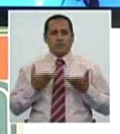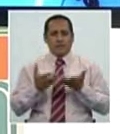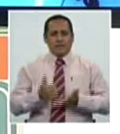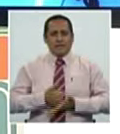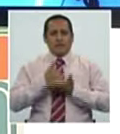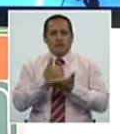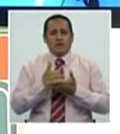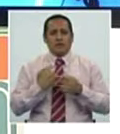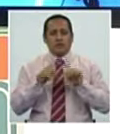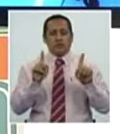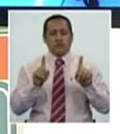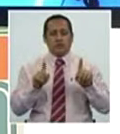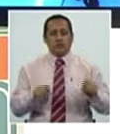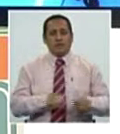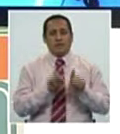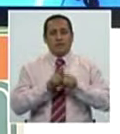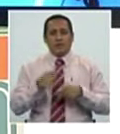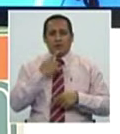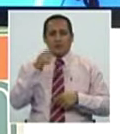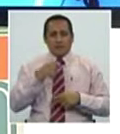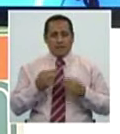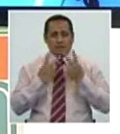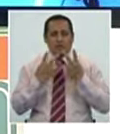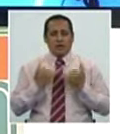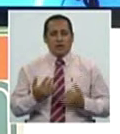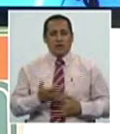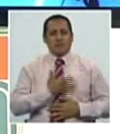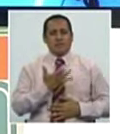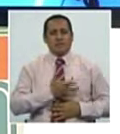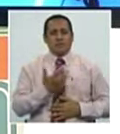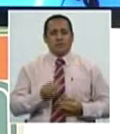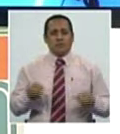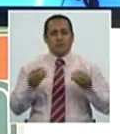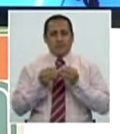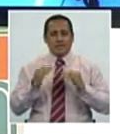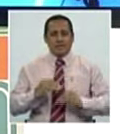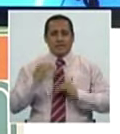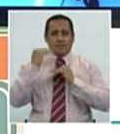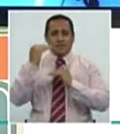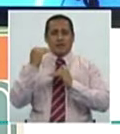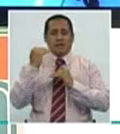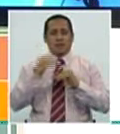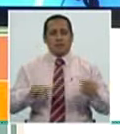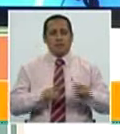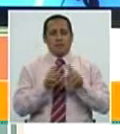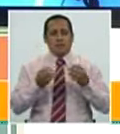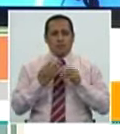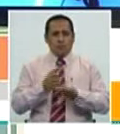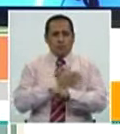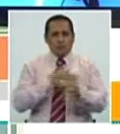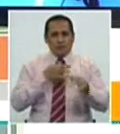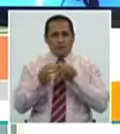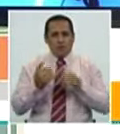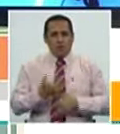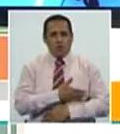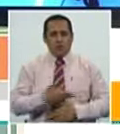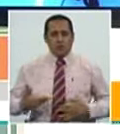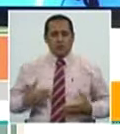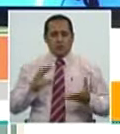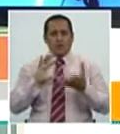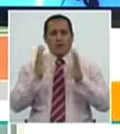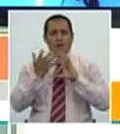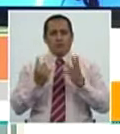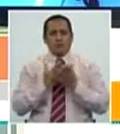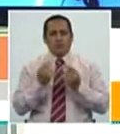reciba los beneficios, sino que lo que tiene que haber es más motivación de carácter institucional, porque como sabemos que cada gobierno